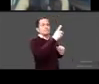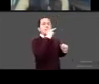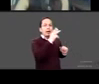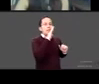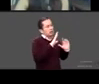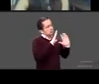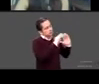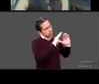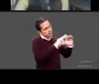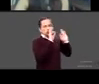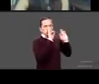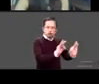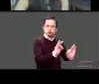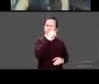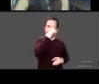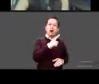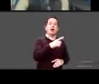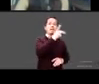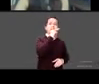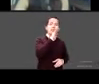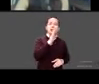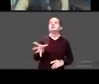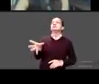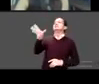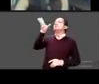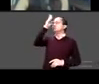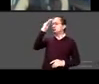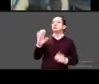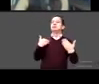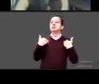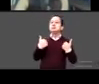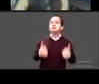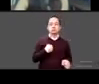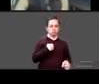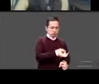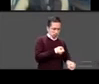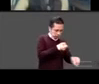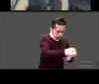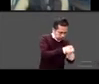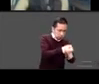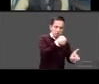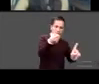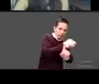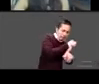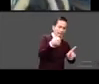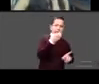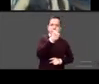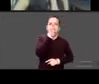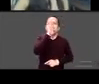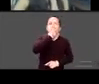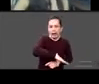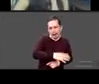que permita, digamos, enseñar a los padres no solamente que golpear está mal, sino cómo enseñar y cómo criar sin